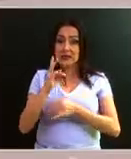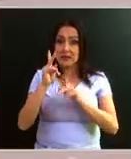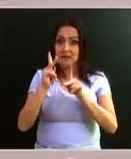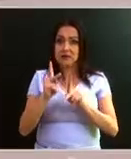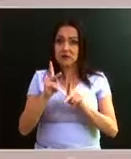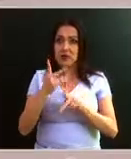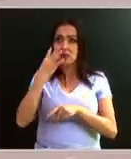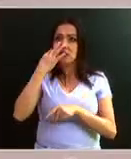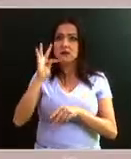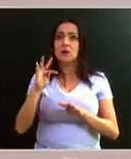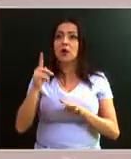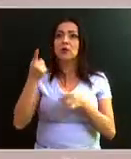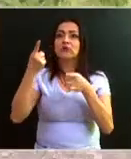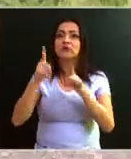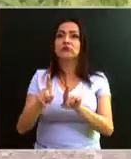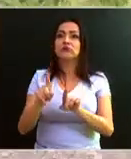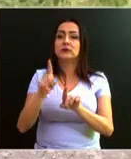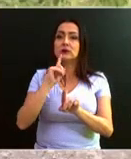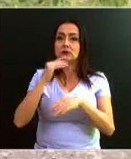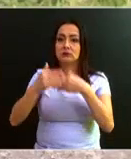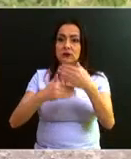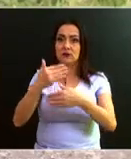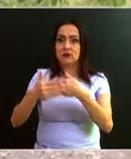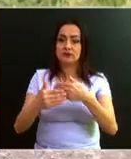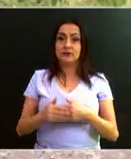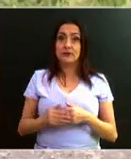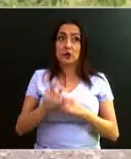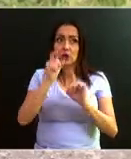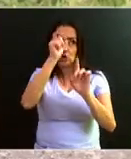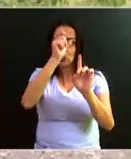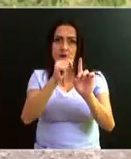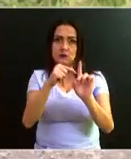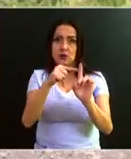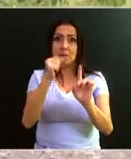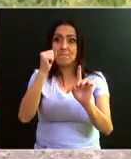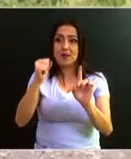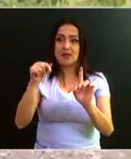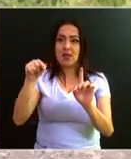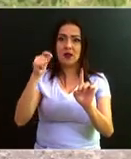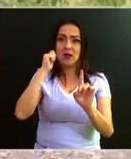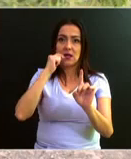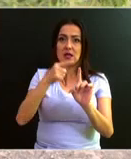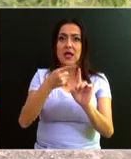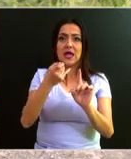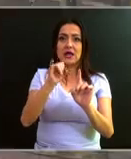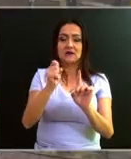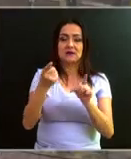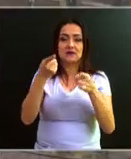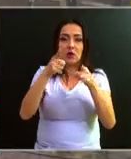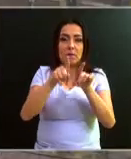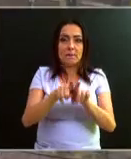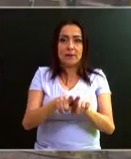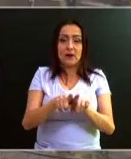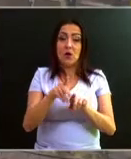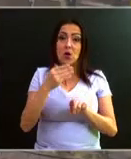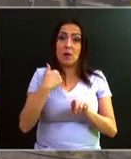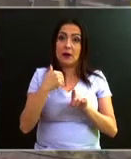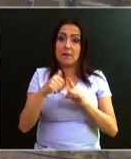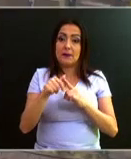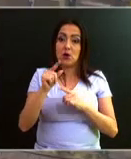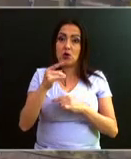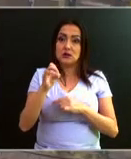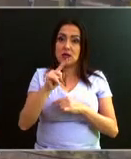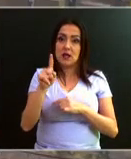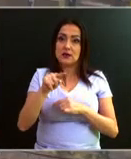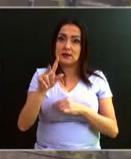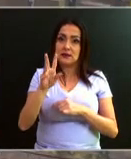darán testimonio de lo sucedido durante el desarrollo de dicho proceso. El sospechoso de matar a Loida es un excompañero sentimental, un hombre de apellido González, de